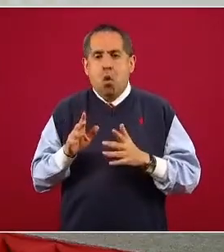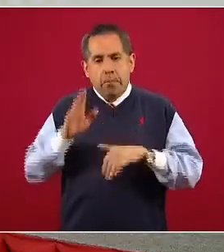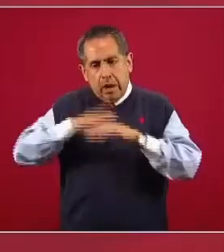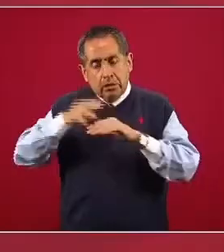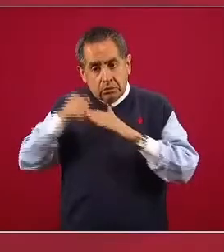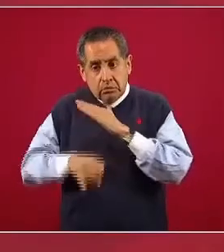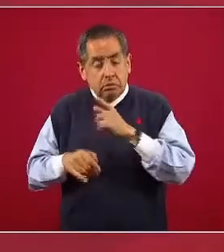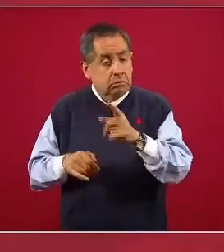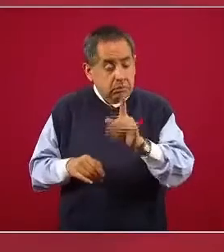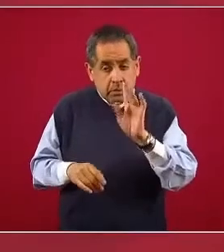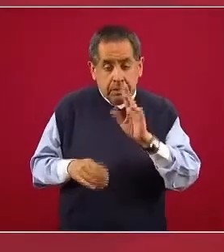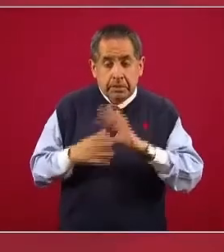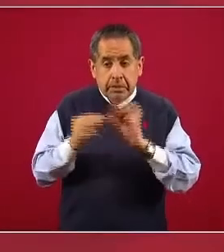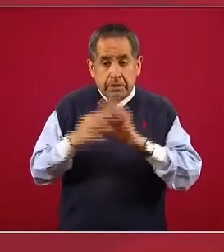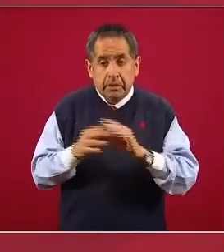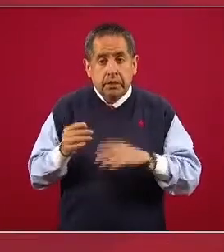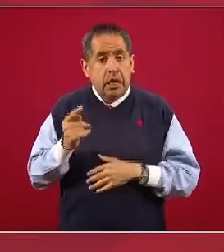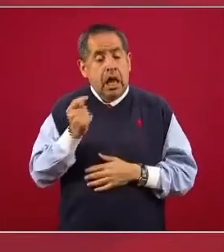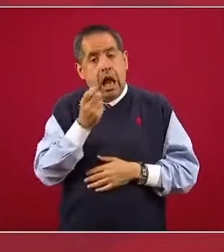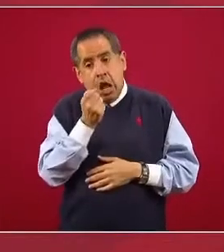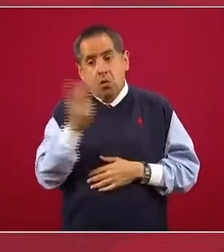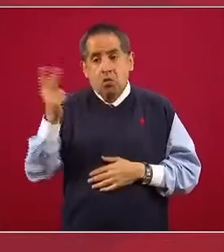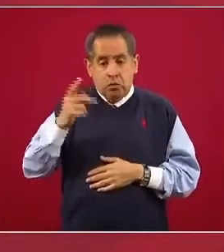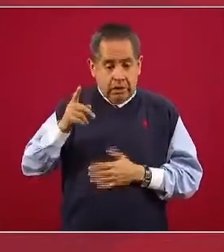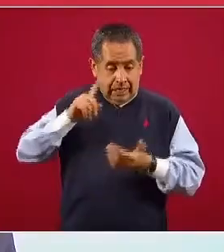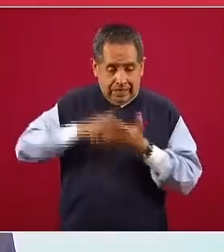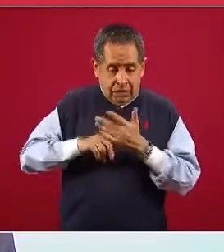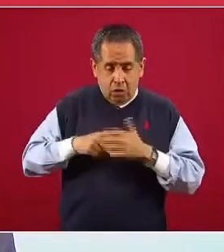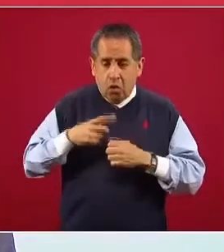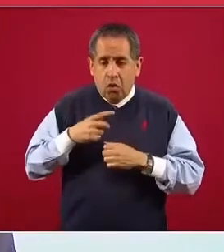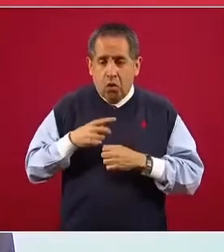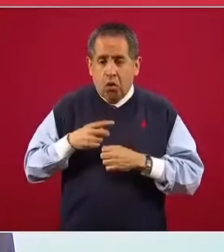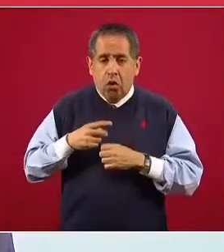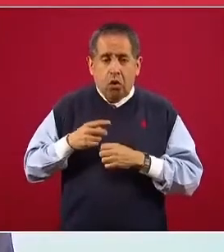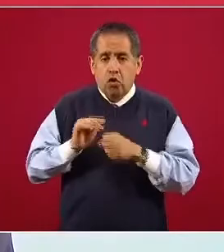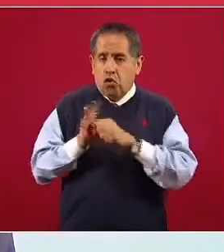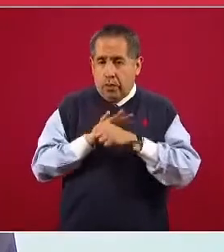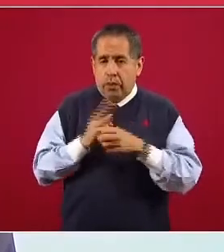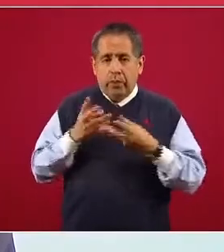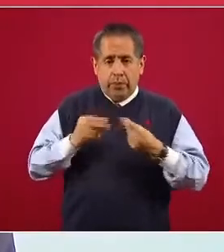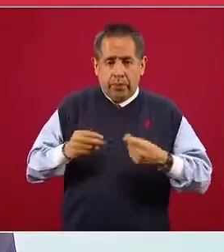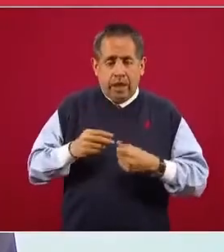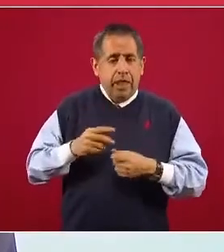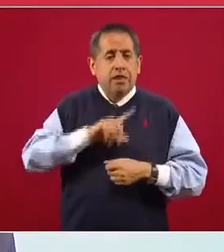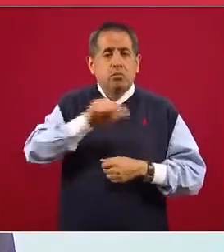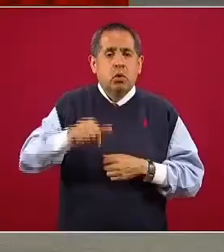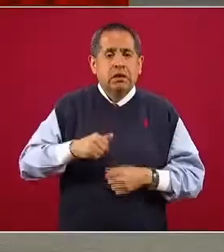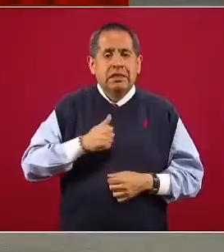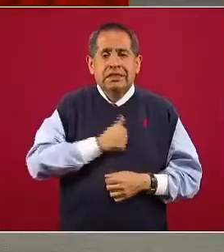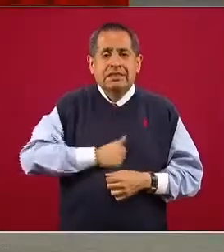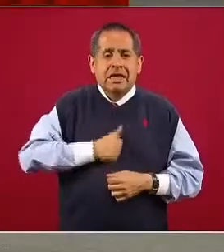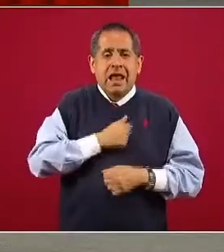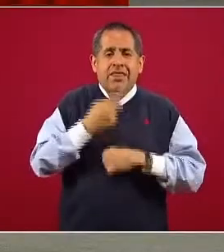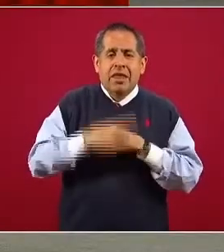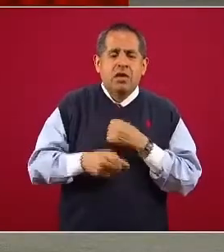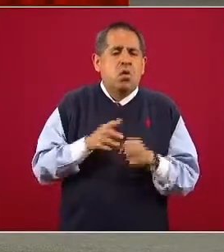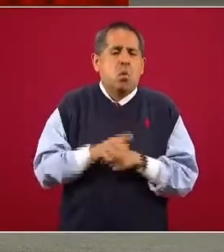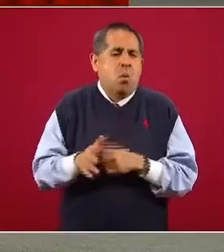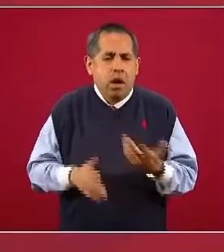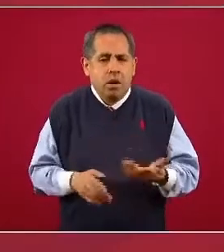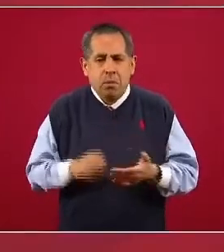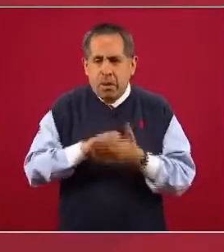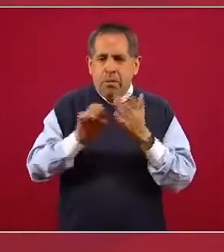han mostrado que los mecanismos de daño pudieran ser semejantes en varios órganos. Por ejemplo, estas